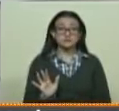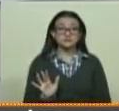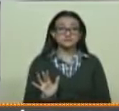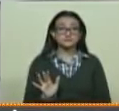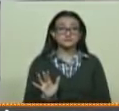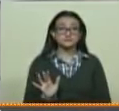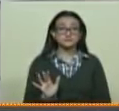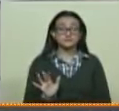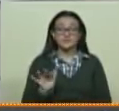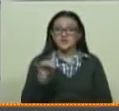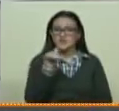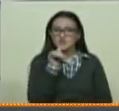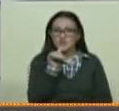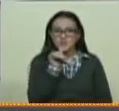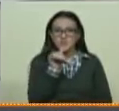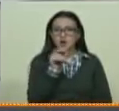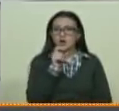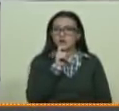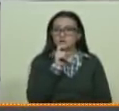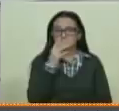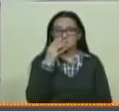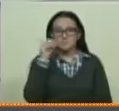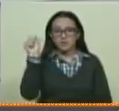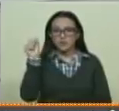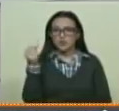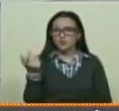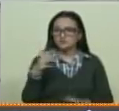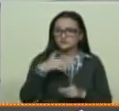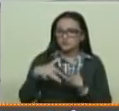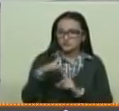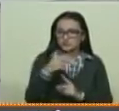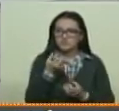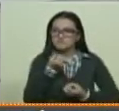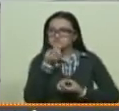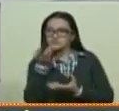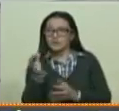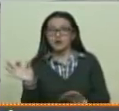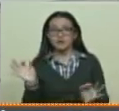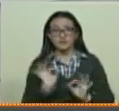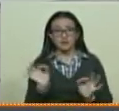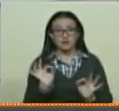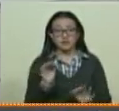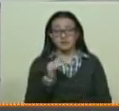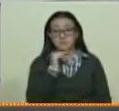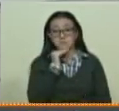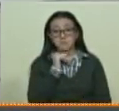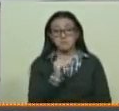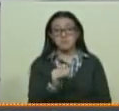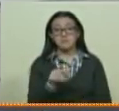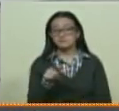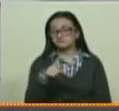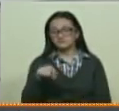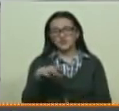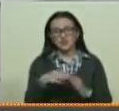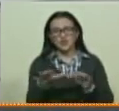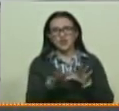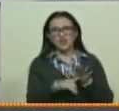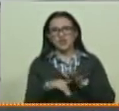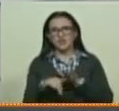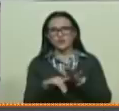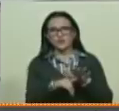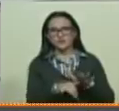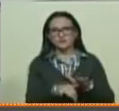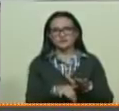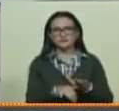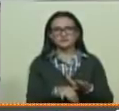era su obligación, al Ejecutivo Nacional de lo que estaban haciendo. Unos vulgares ladrones. De